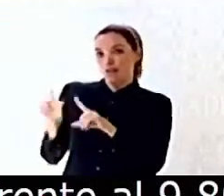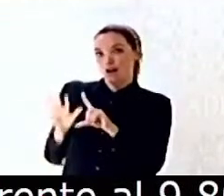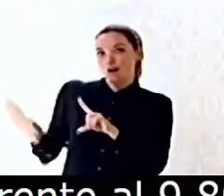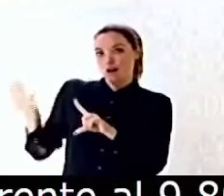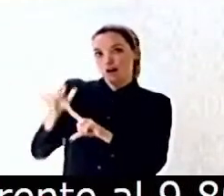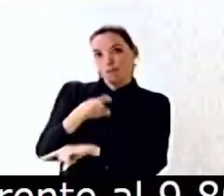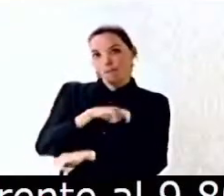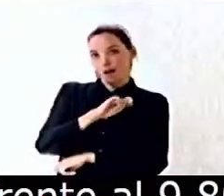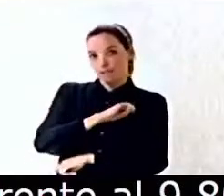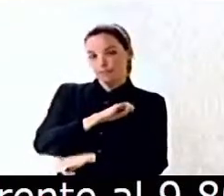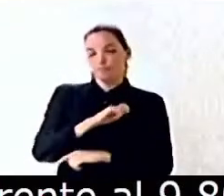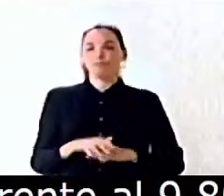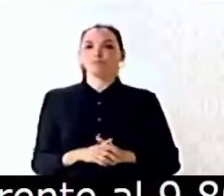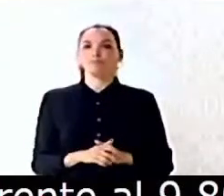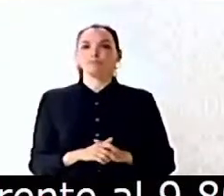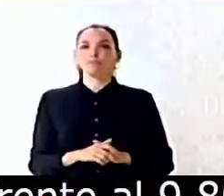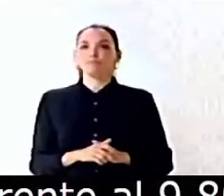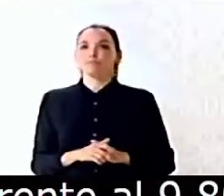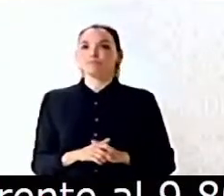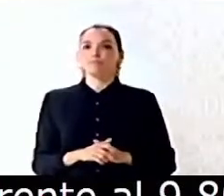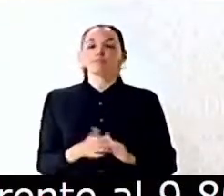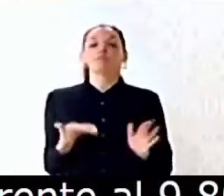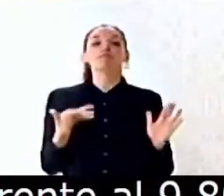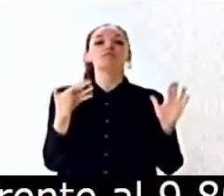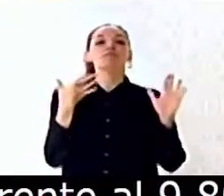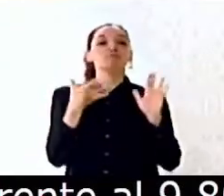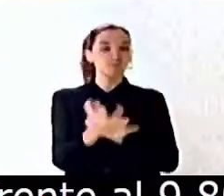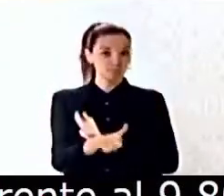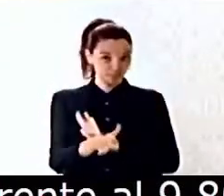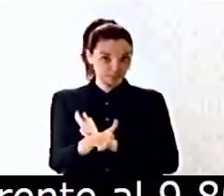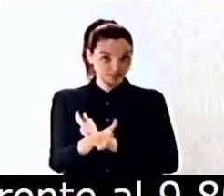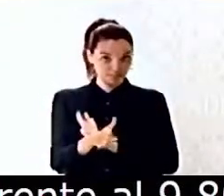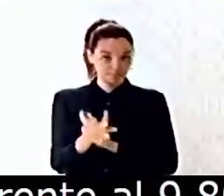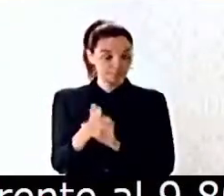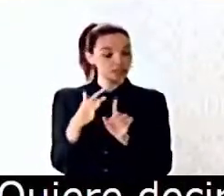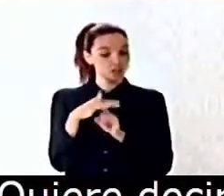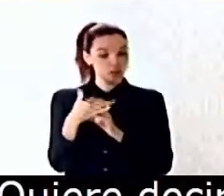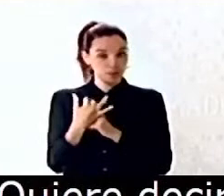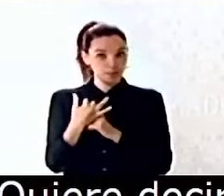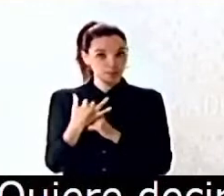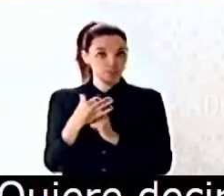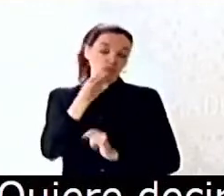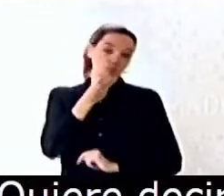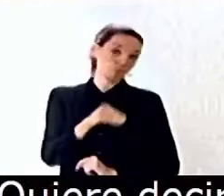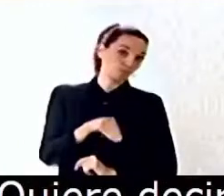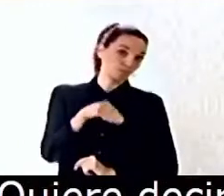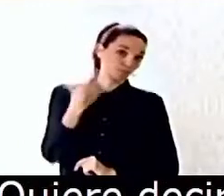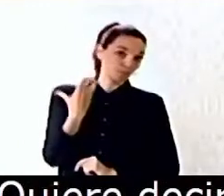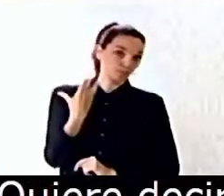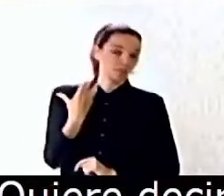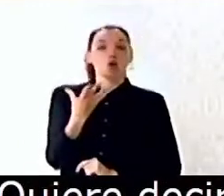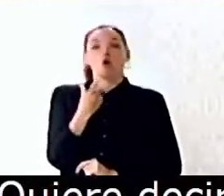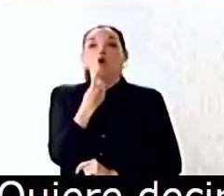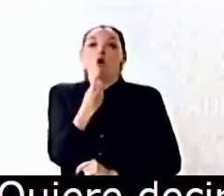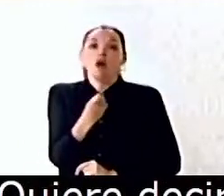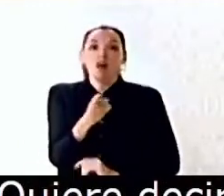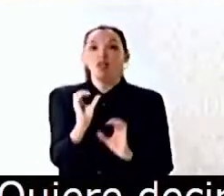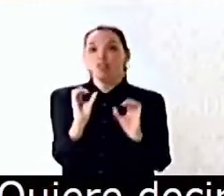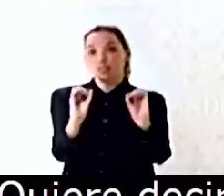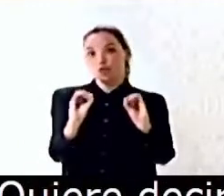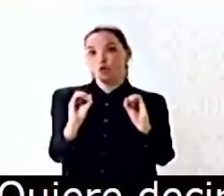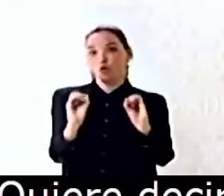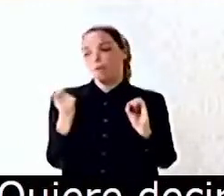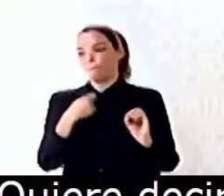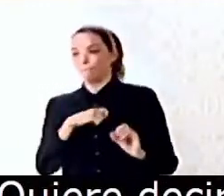país. Quiere decir que aunque lo ideal es que fuese cero, tanto una como